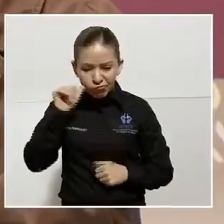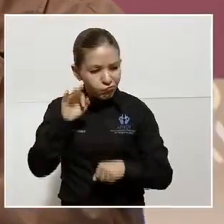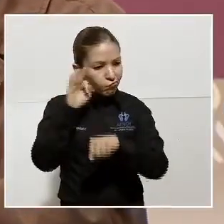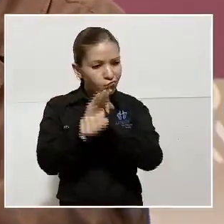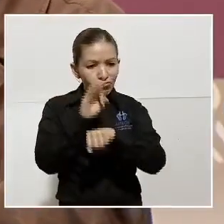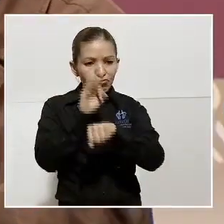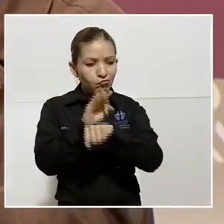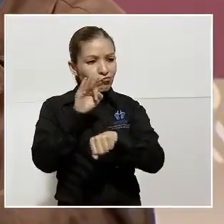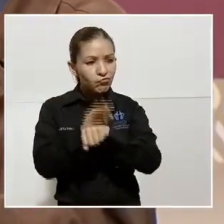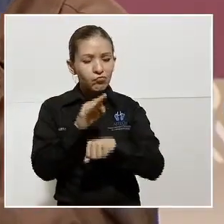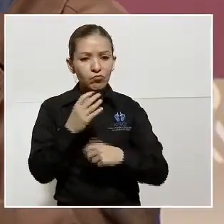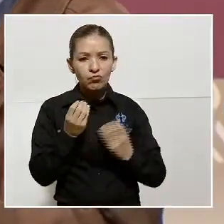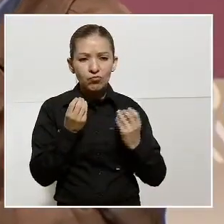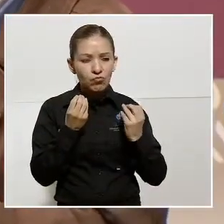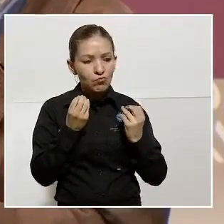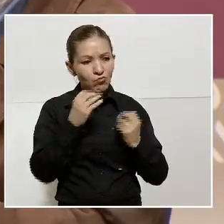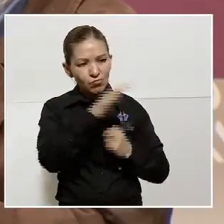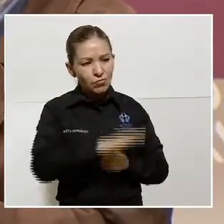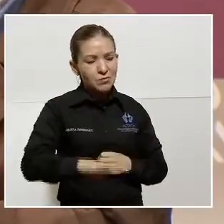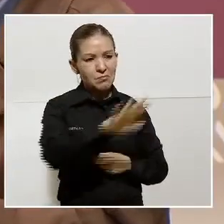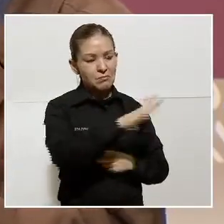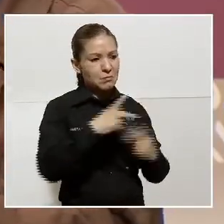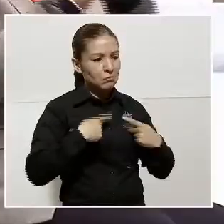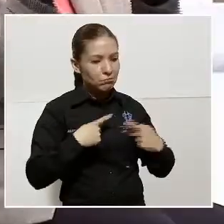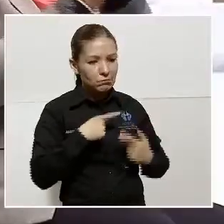luchan muchas y muchos mexicanos.